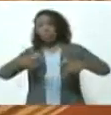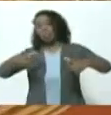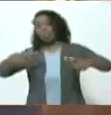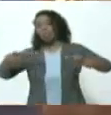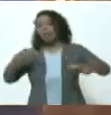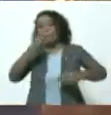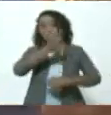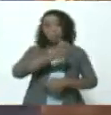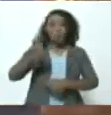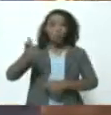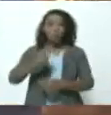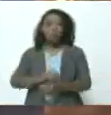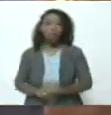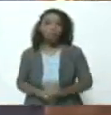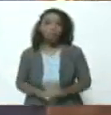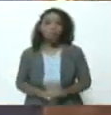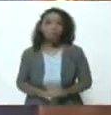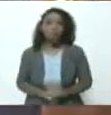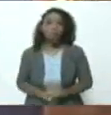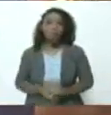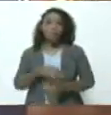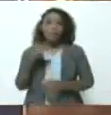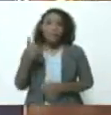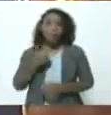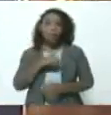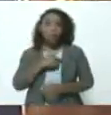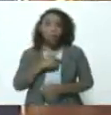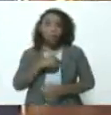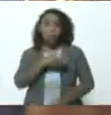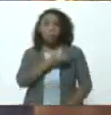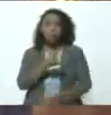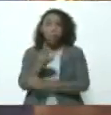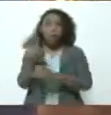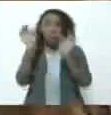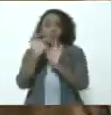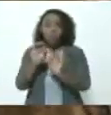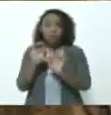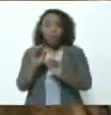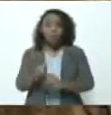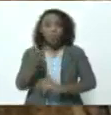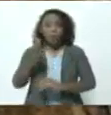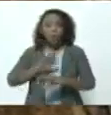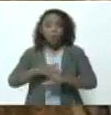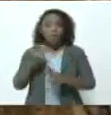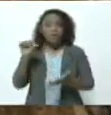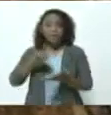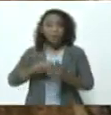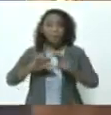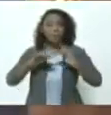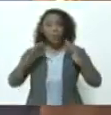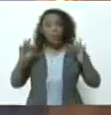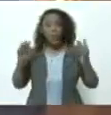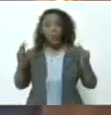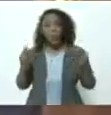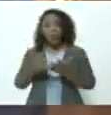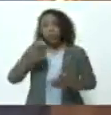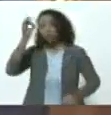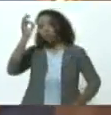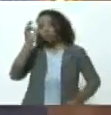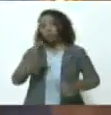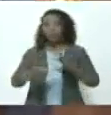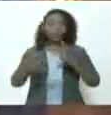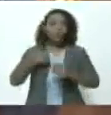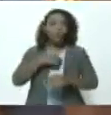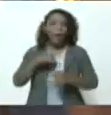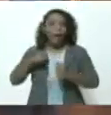de gente. Que teníamos que cumplir además condiciones muy particulares porque estamos en medio de una pandemia. Afortunadamente todo el